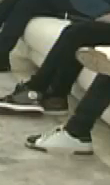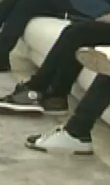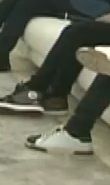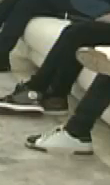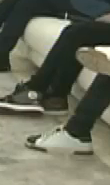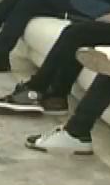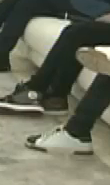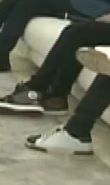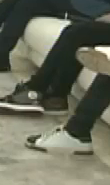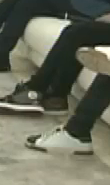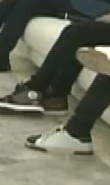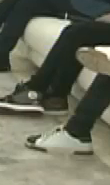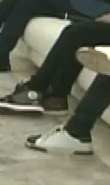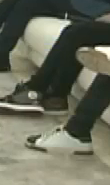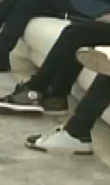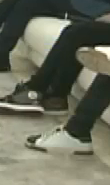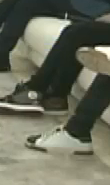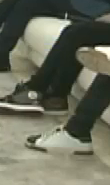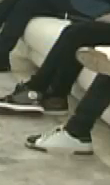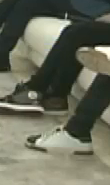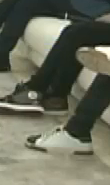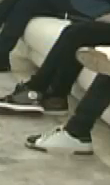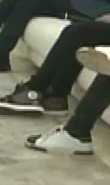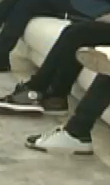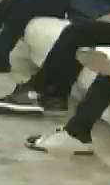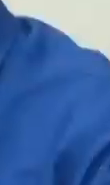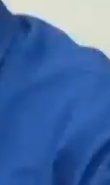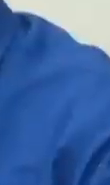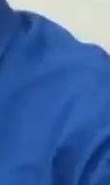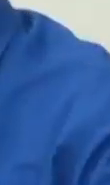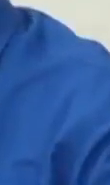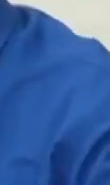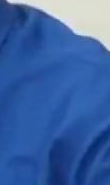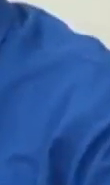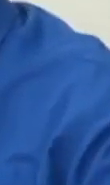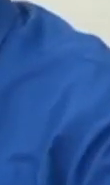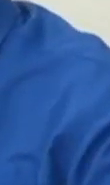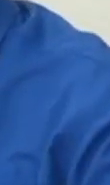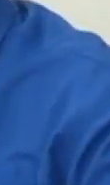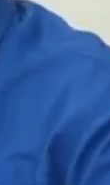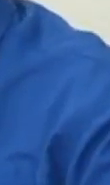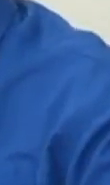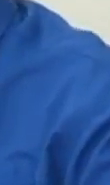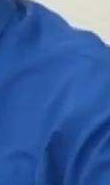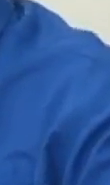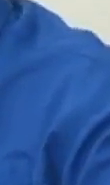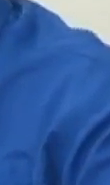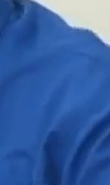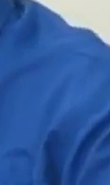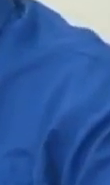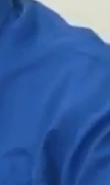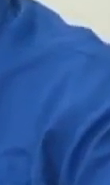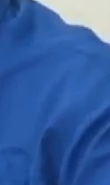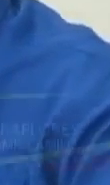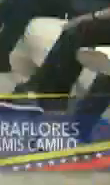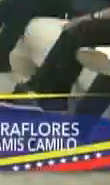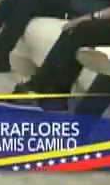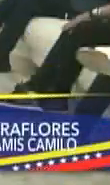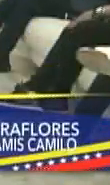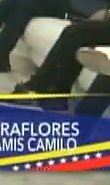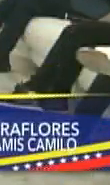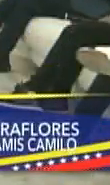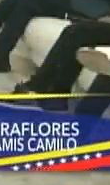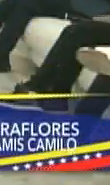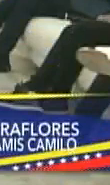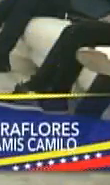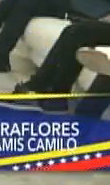venezolano Nicolás Maduro. Ya lo he recordado durante ese satisfactorio encuentro con el salsero Maelo Ruiz, que se prepara para el